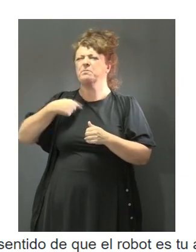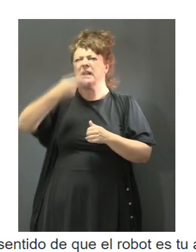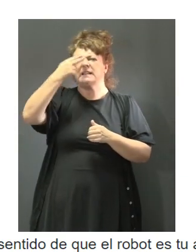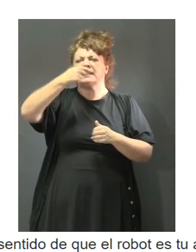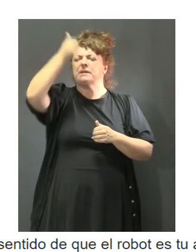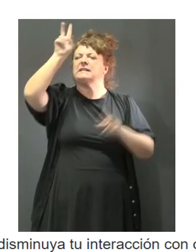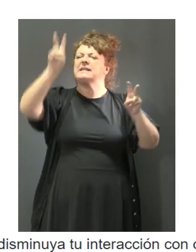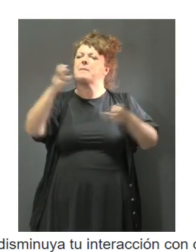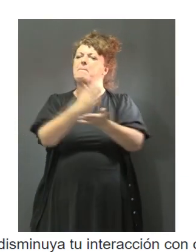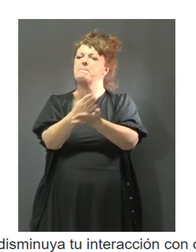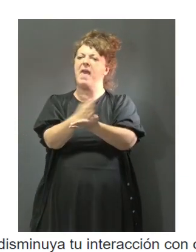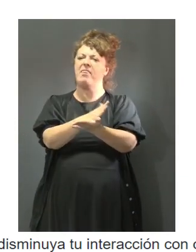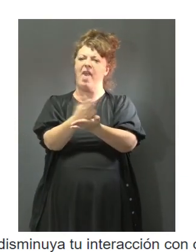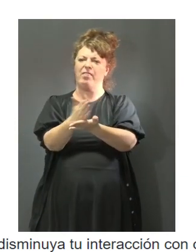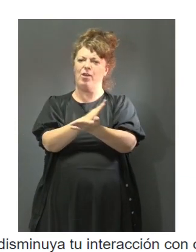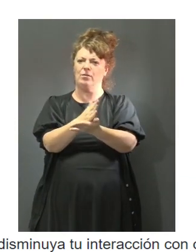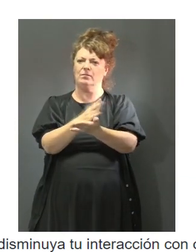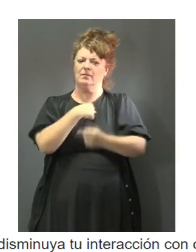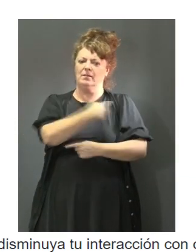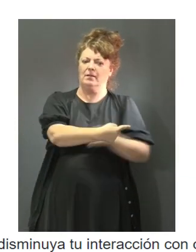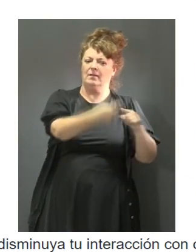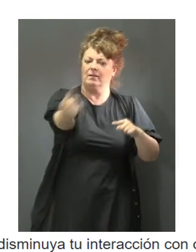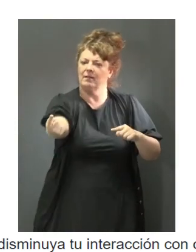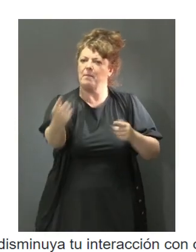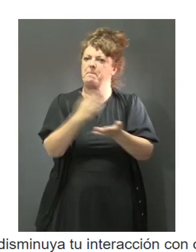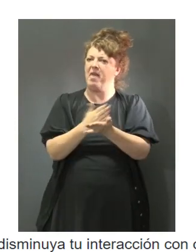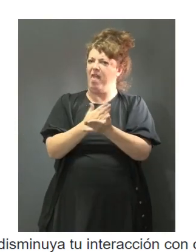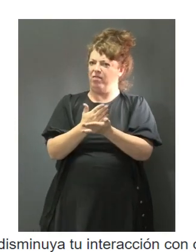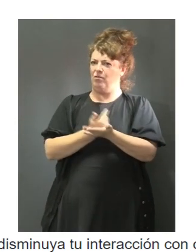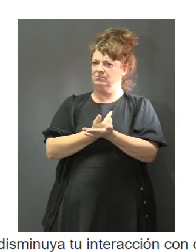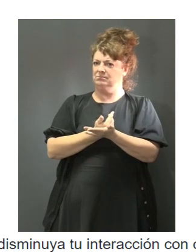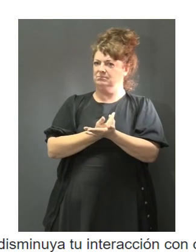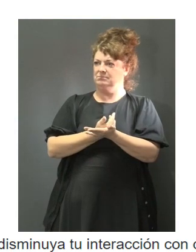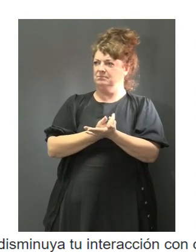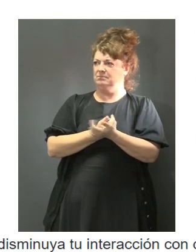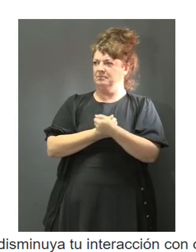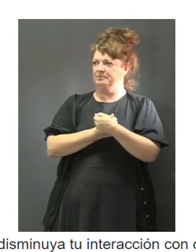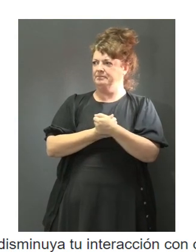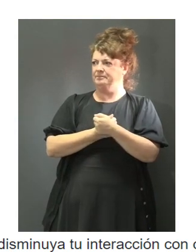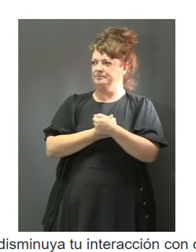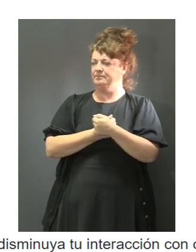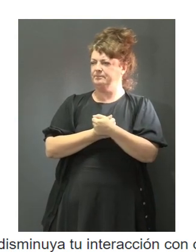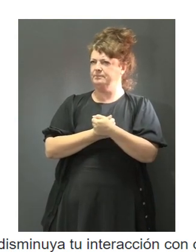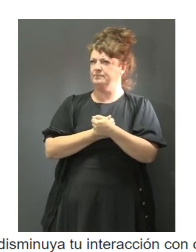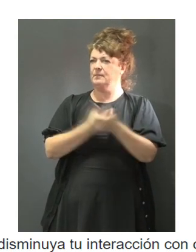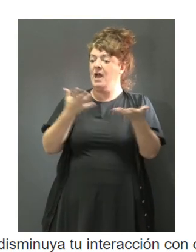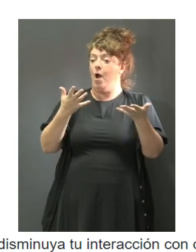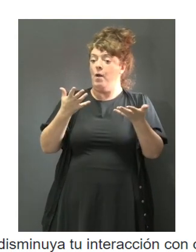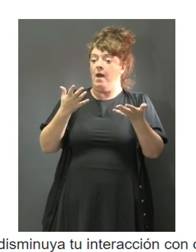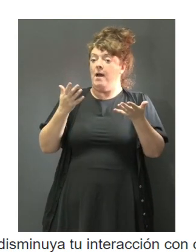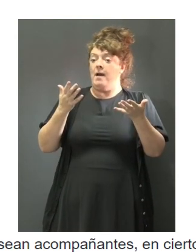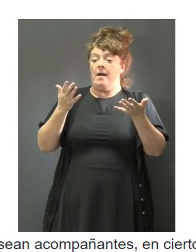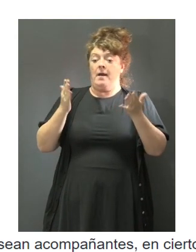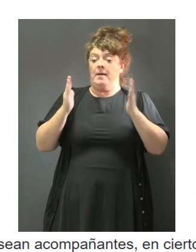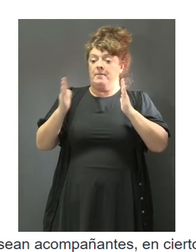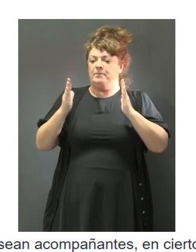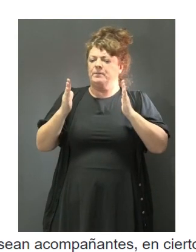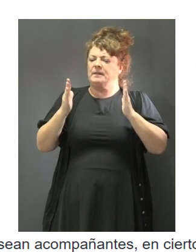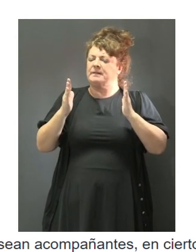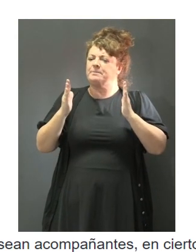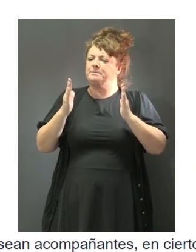¿no? Y bueno, algo que se ha dicho aquí también y que ahora mismo estamos en estadios tempranos, es la